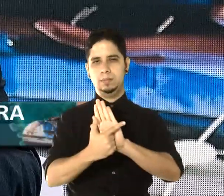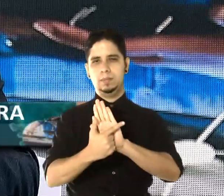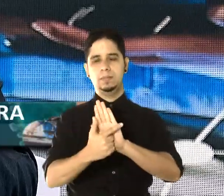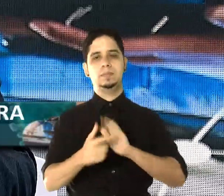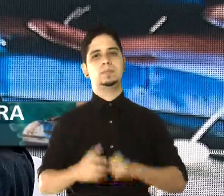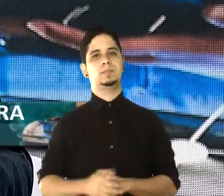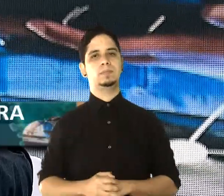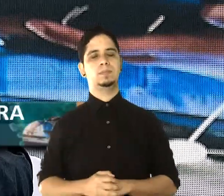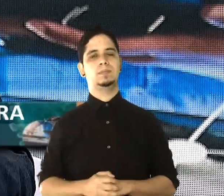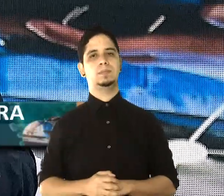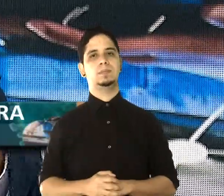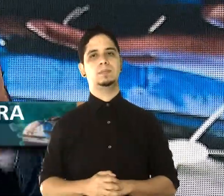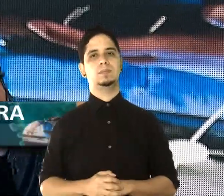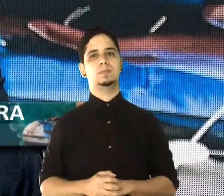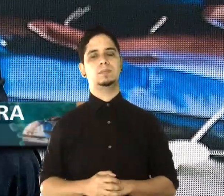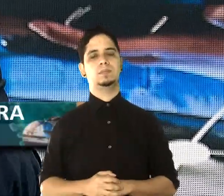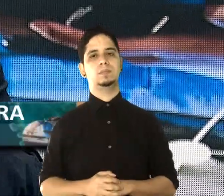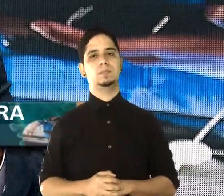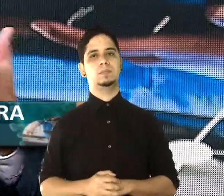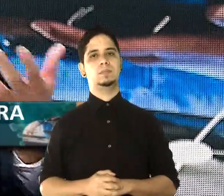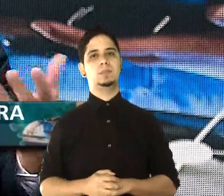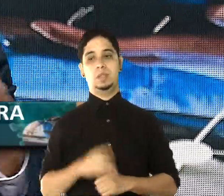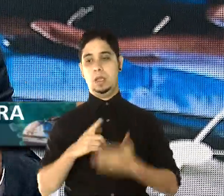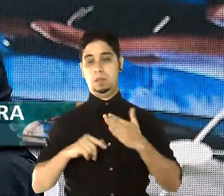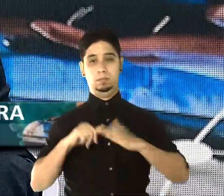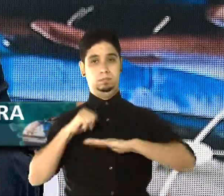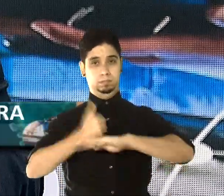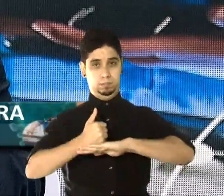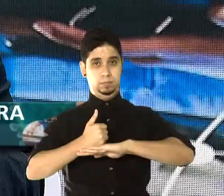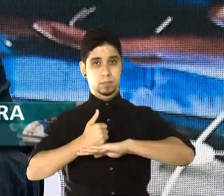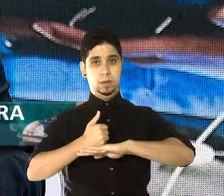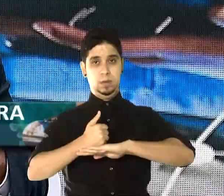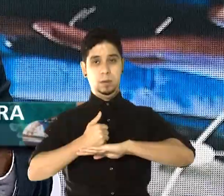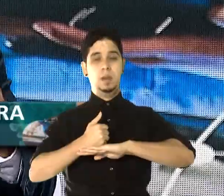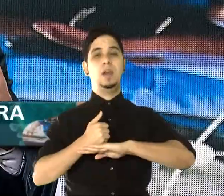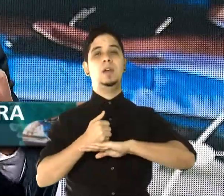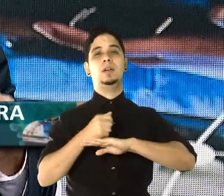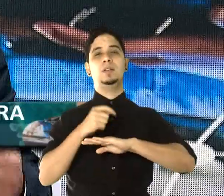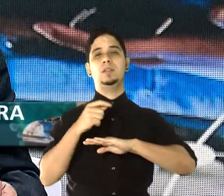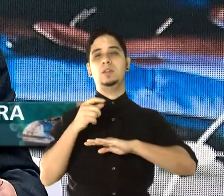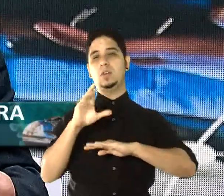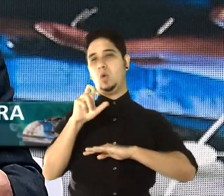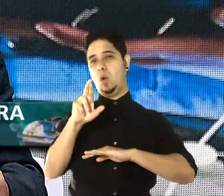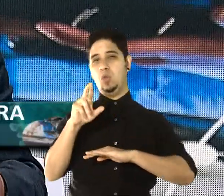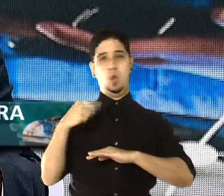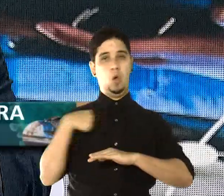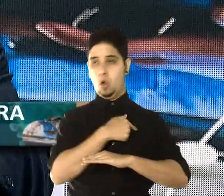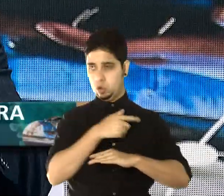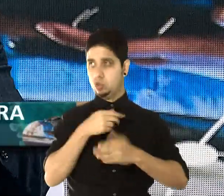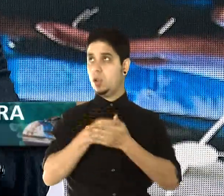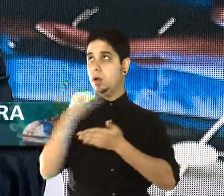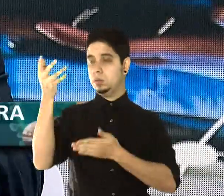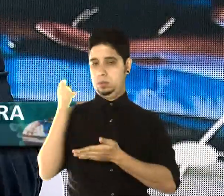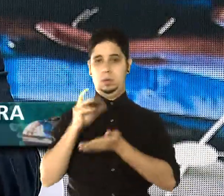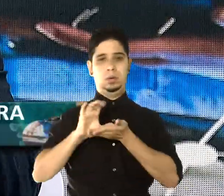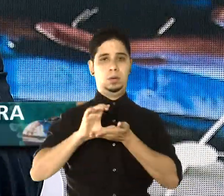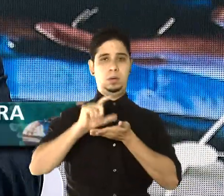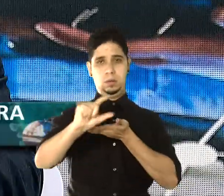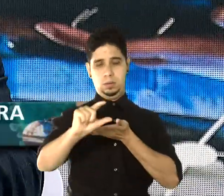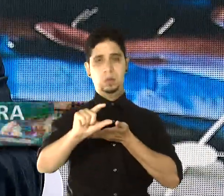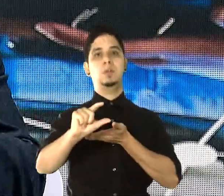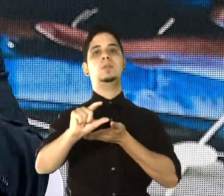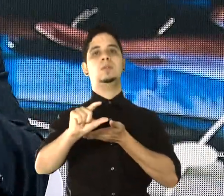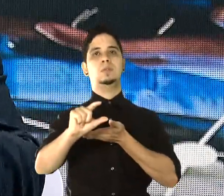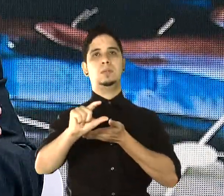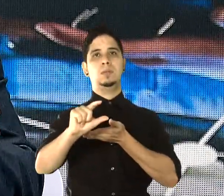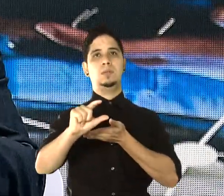proyecto, se haga la construcción y que podamos desembolsar, que es el COR 3 desde el 2019 que hace el desembolso de estos dineros, se pueda hacer un